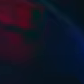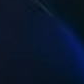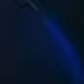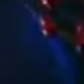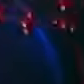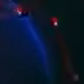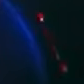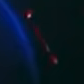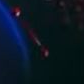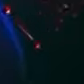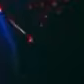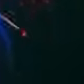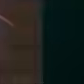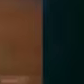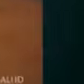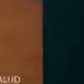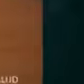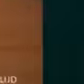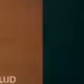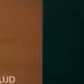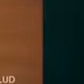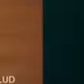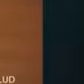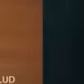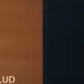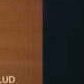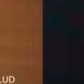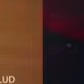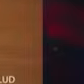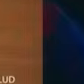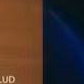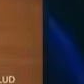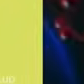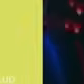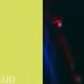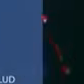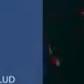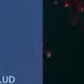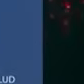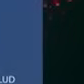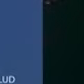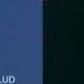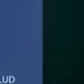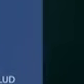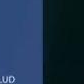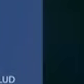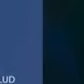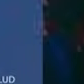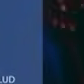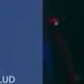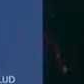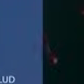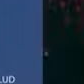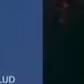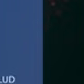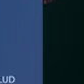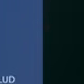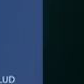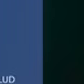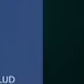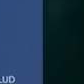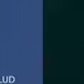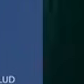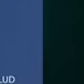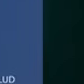Este sector es auspiciado por... Olvídate de los síntomas del resfrío con antigripal compuesto INTI. Pídelo en tabletas y ahora también en sobres. Es